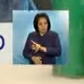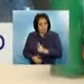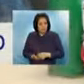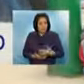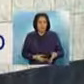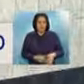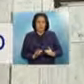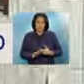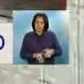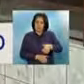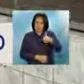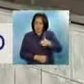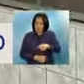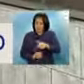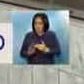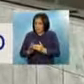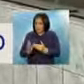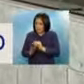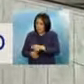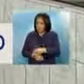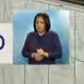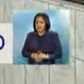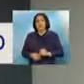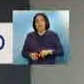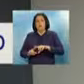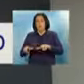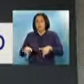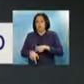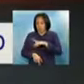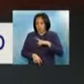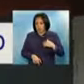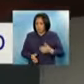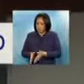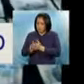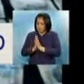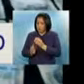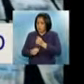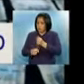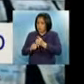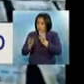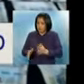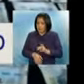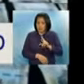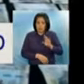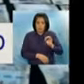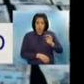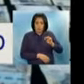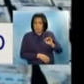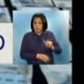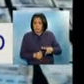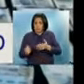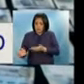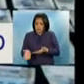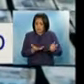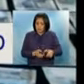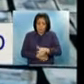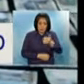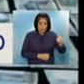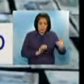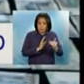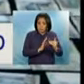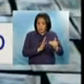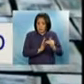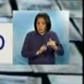cuando el dueño de esta casa de cambios ubicada en Los Olivos pidió a su trabajador Román Vergaray que lleve a otra casa de cambios